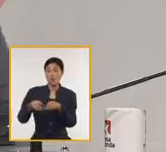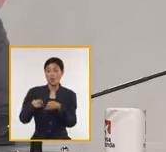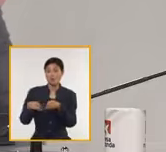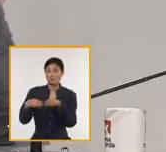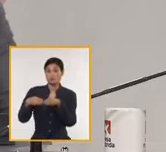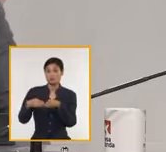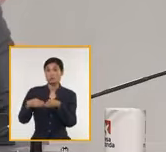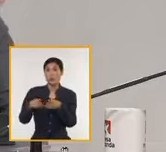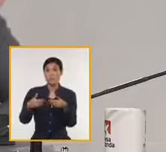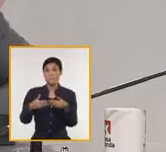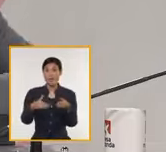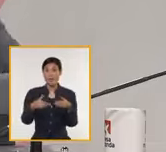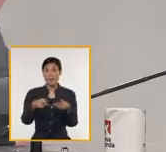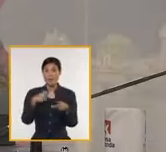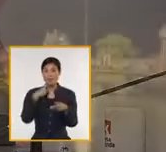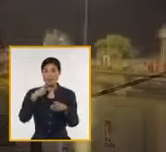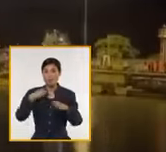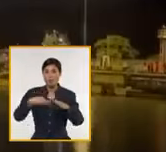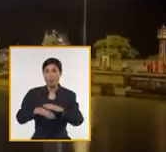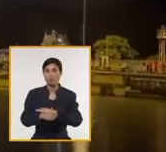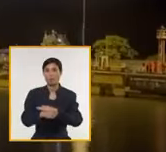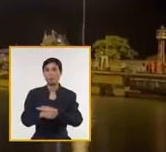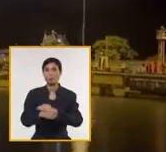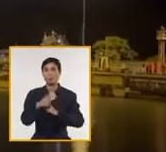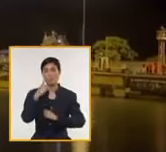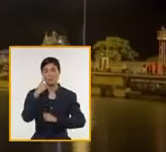Canal de Panamá. Veamos los detalles.